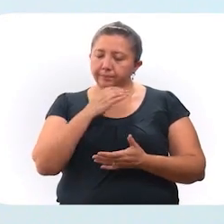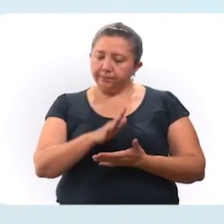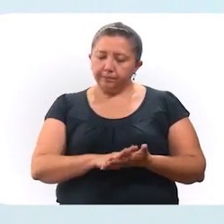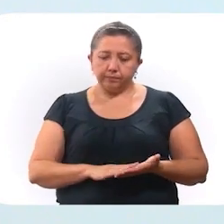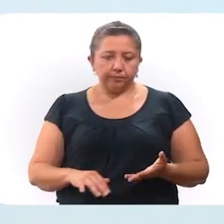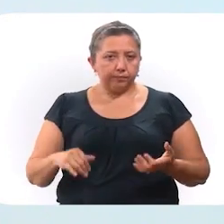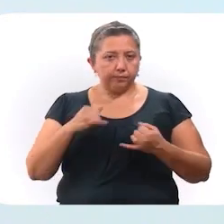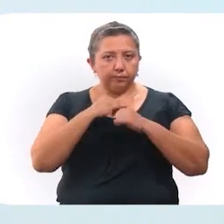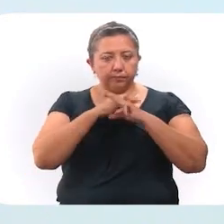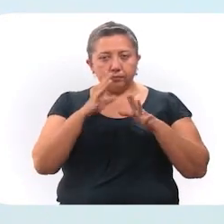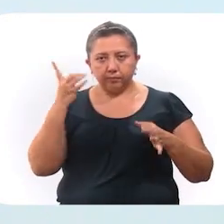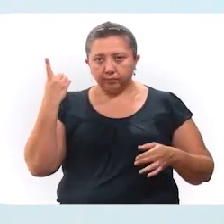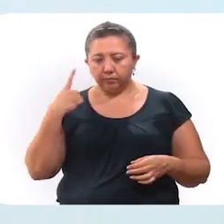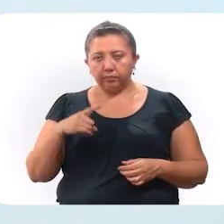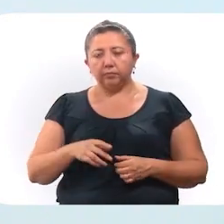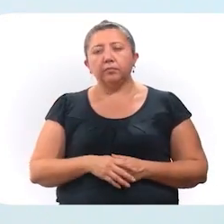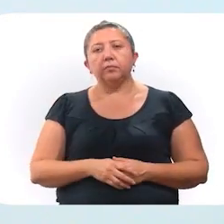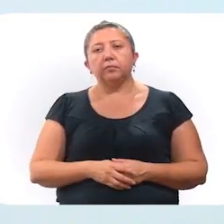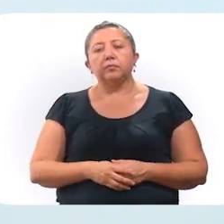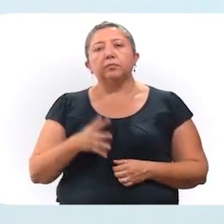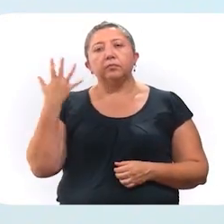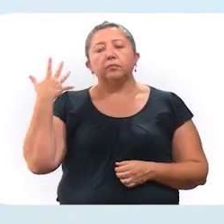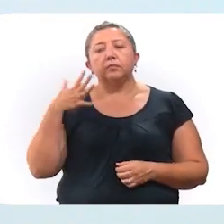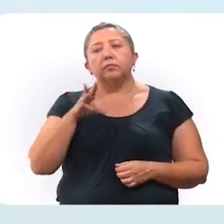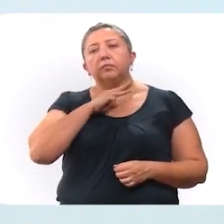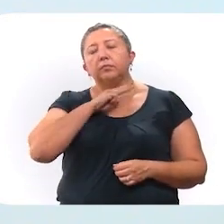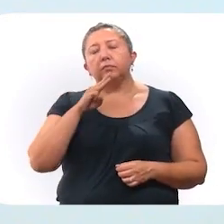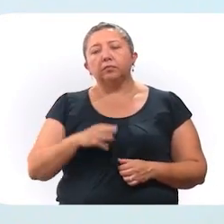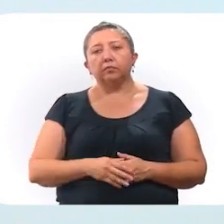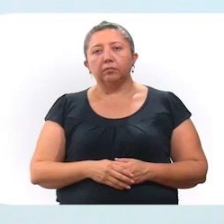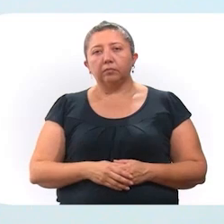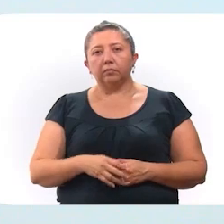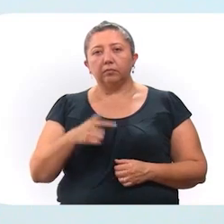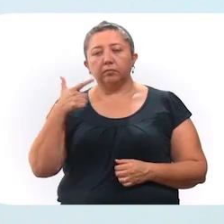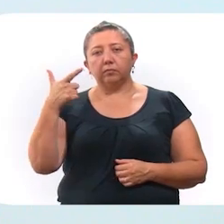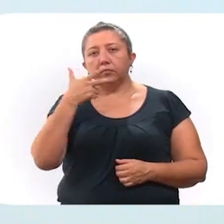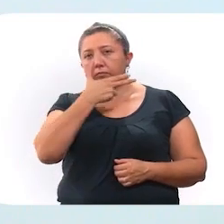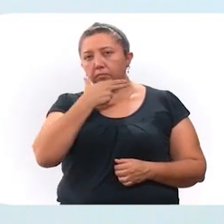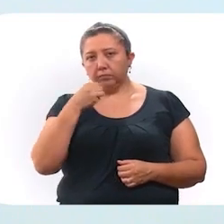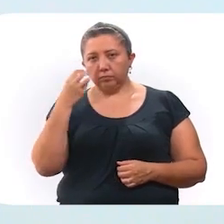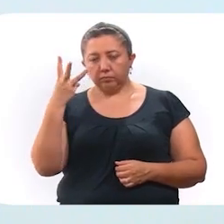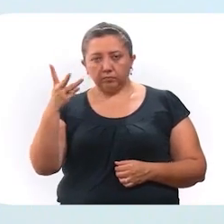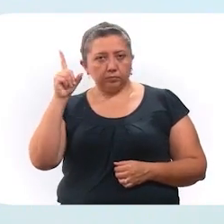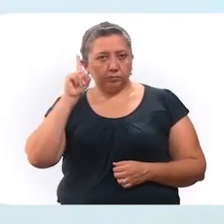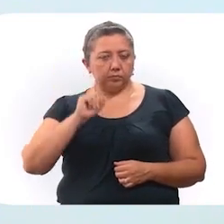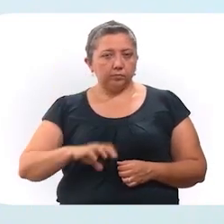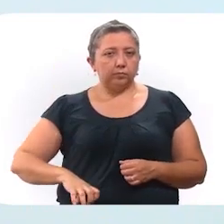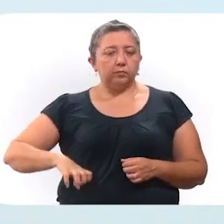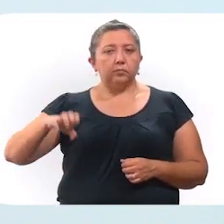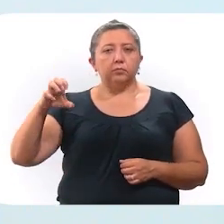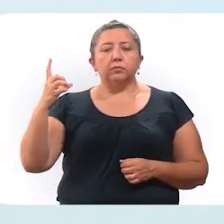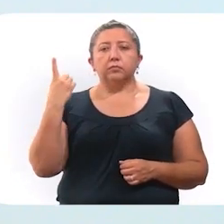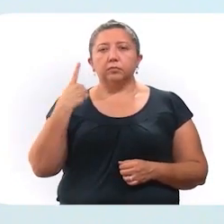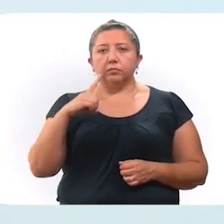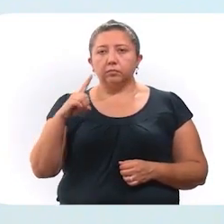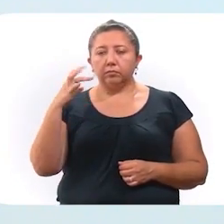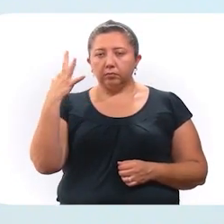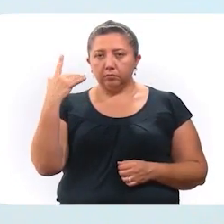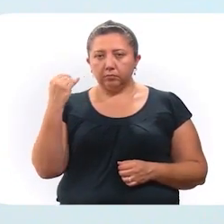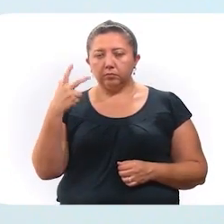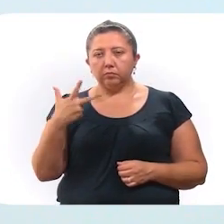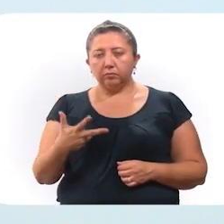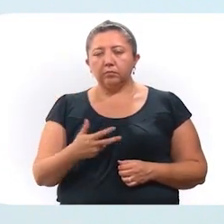Lamentablemente en este parte médico informamos de 10 fallecimientos, 7 hombres y 3 mujeres de un rango de edad de